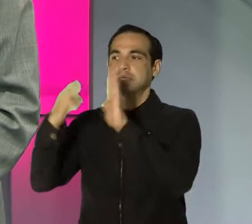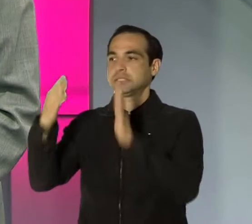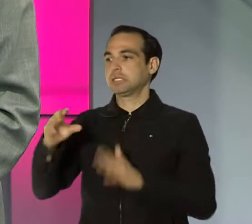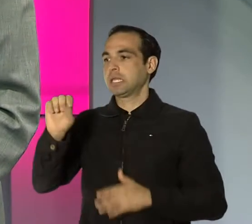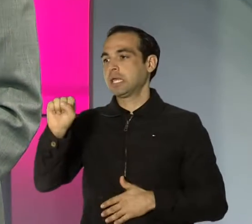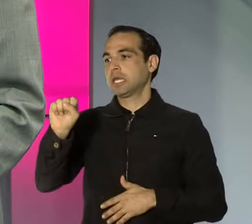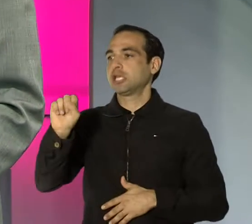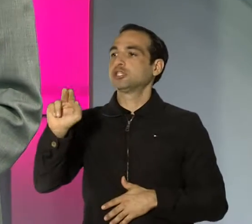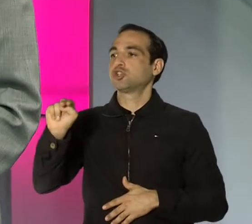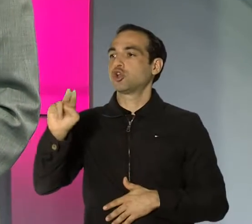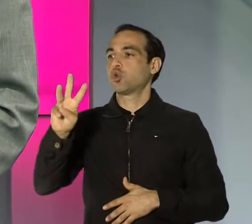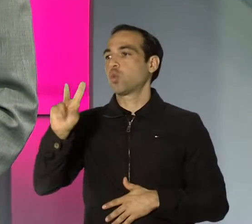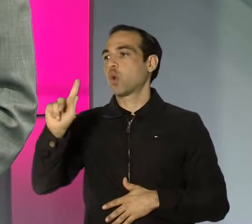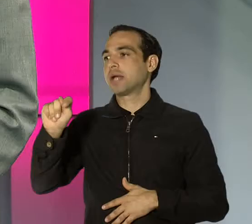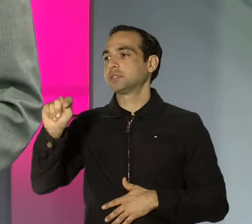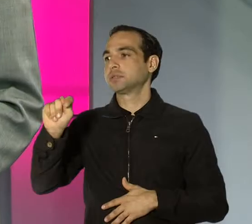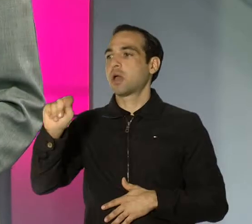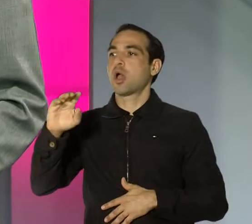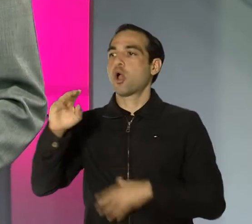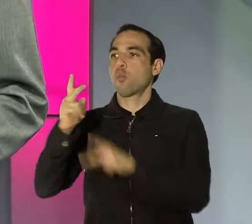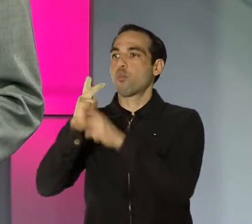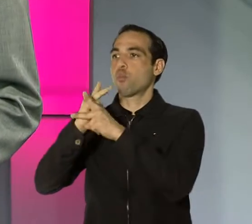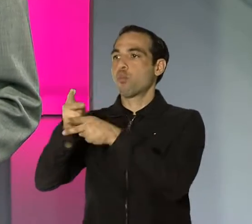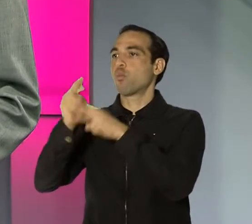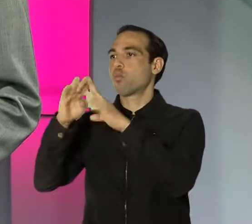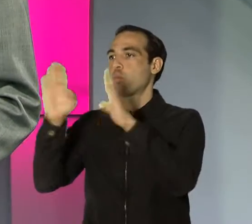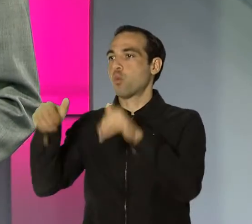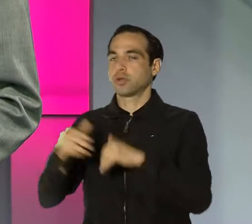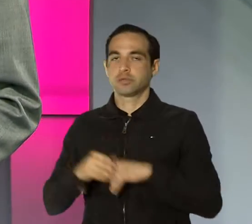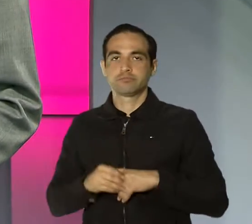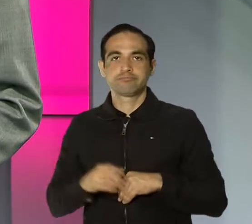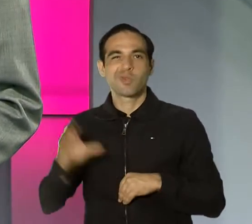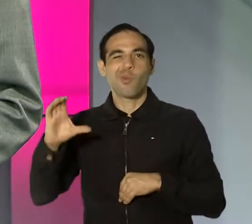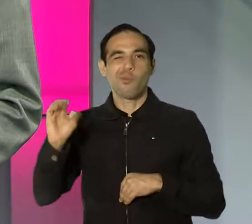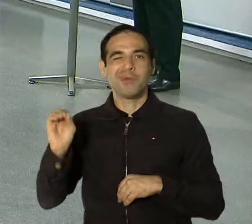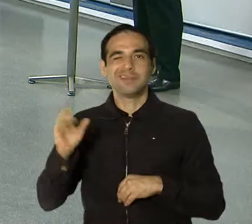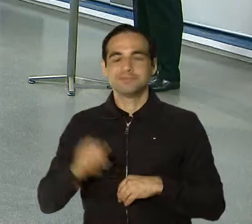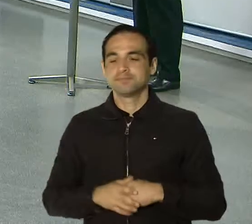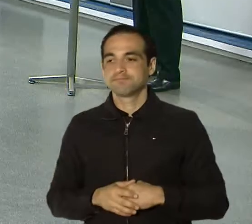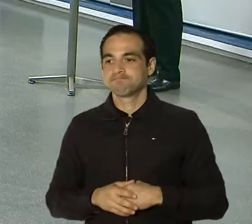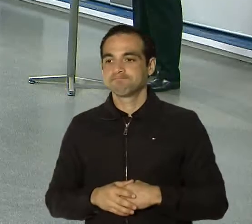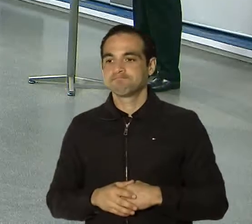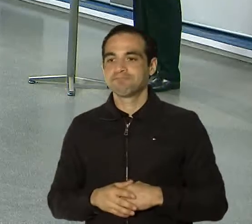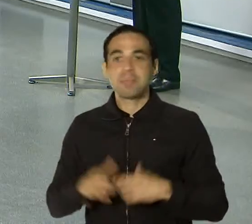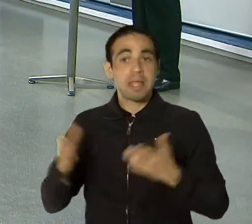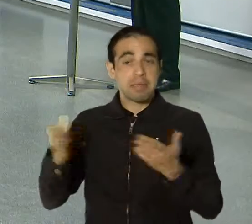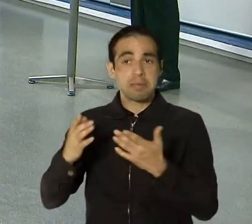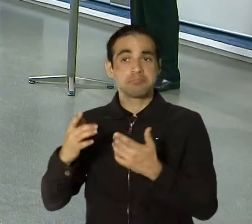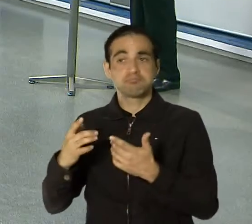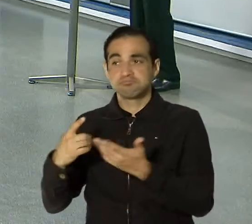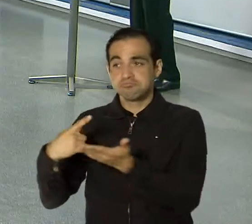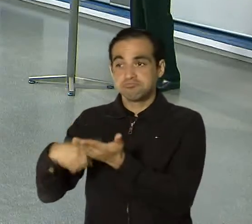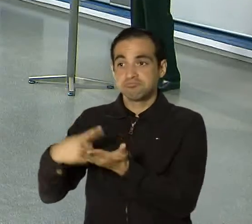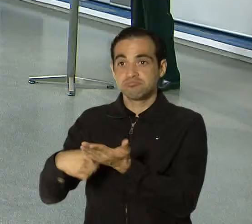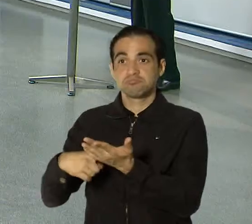Puerto Rico. Y quisiera saber, aquí en sector privado hemos hablado de en muchas ocasiones la falta de materiales y de mano de obra para